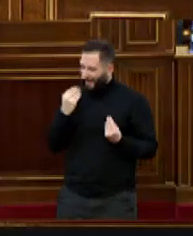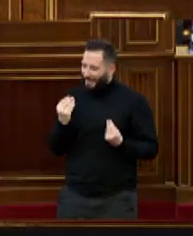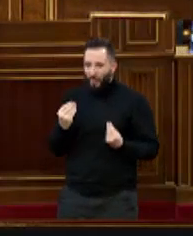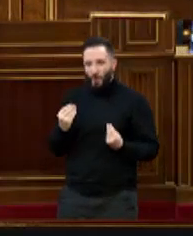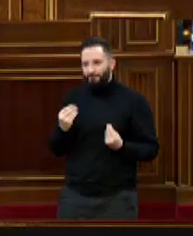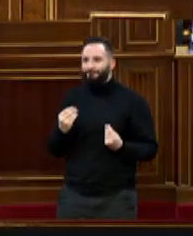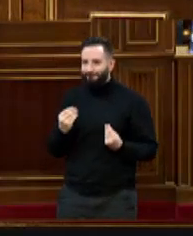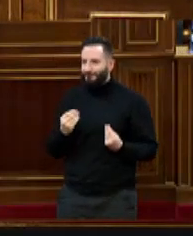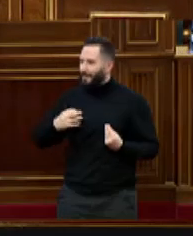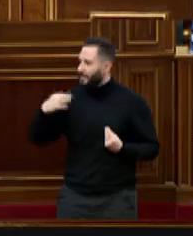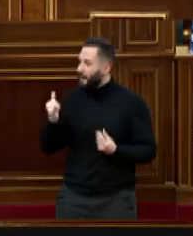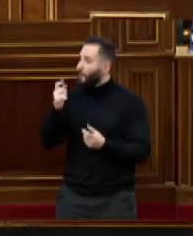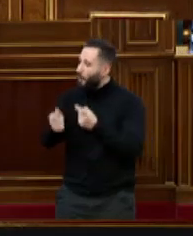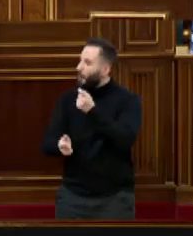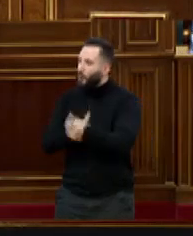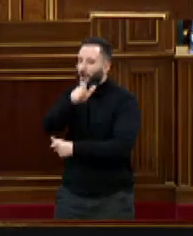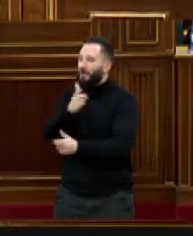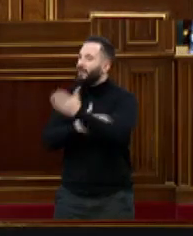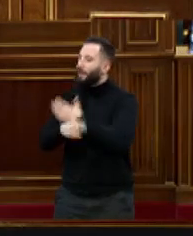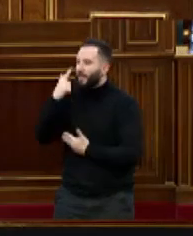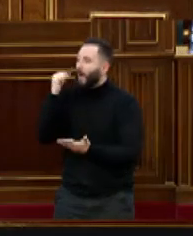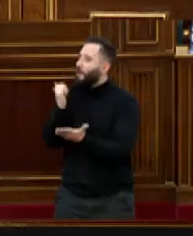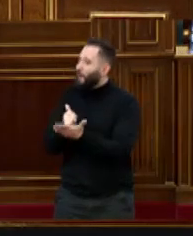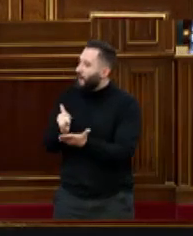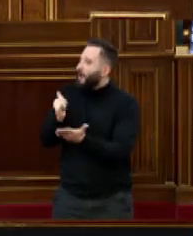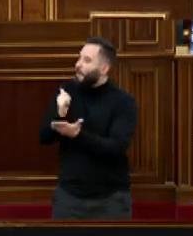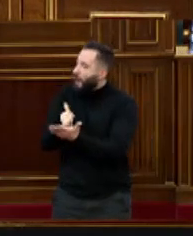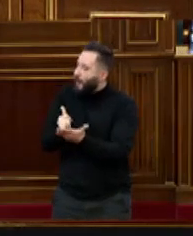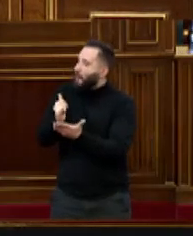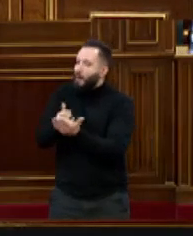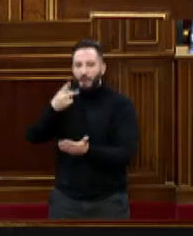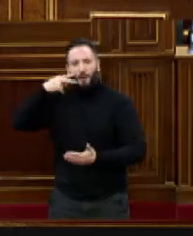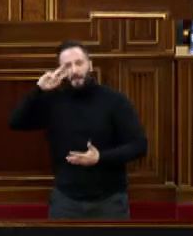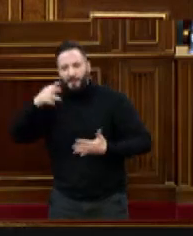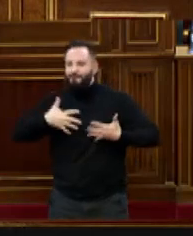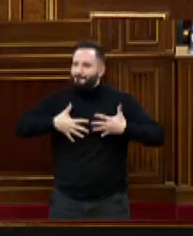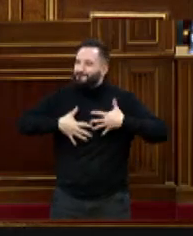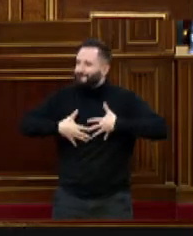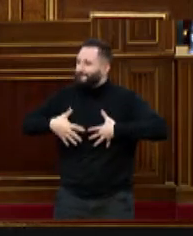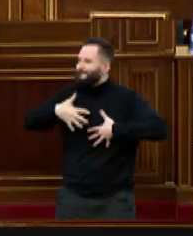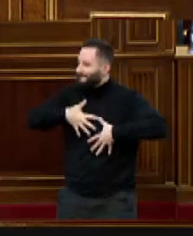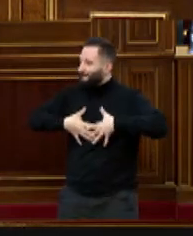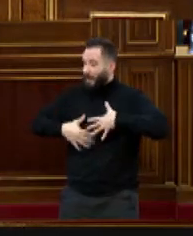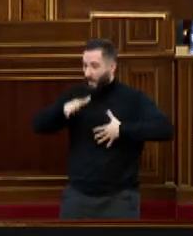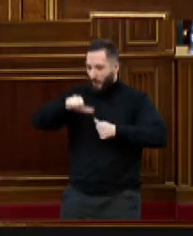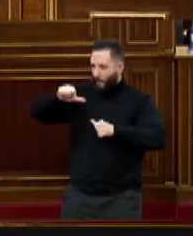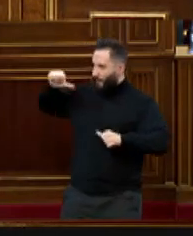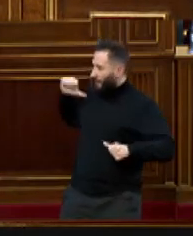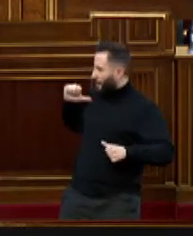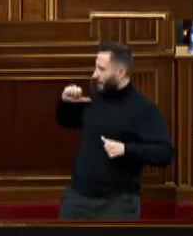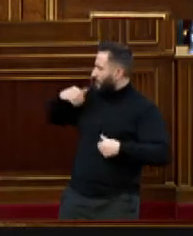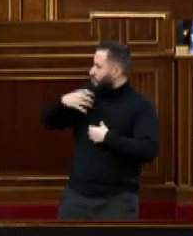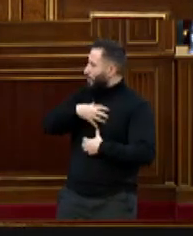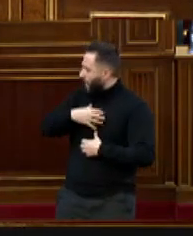ir experimentando no porque porque han pasado efectivamente de no de no ser de muchos muchas de ellas no de no contar a